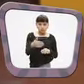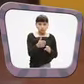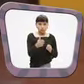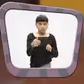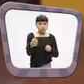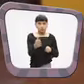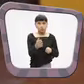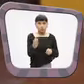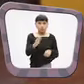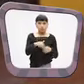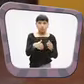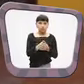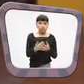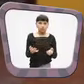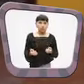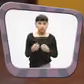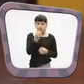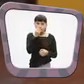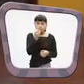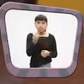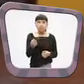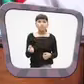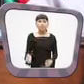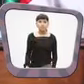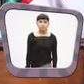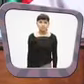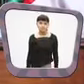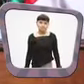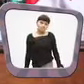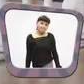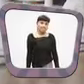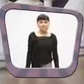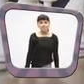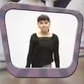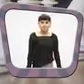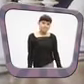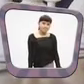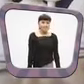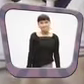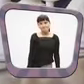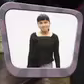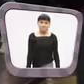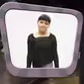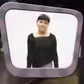esquivo a todos los que me quieren comer.